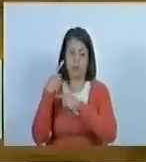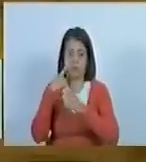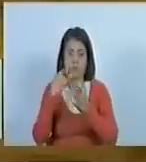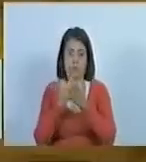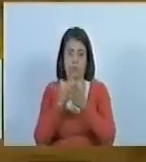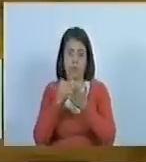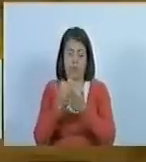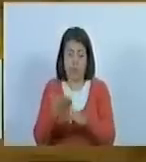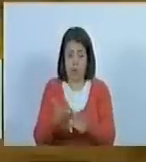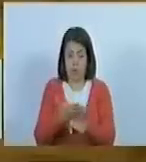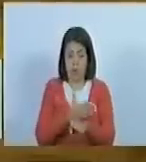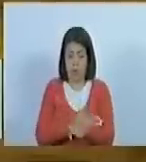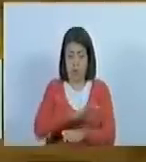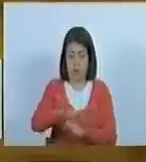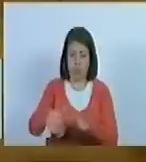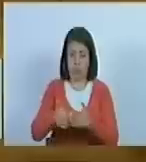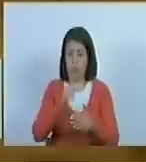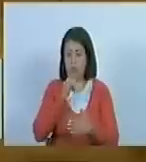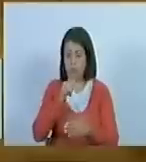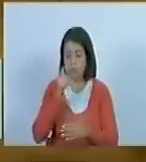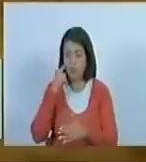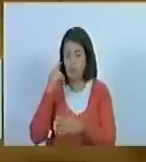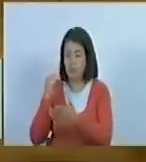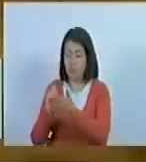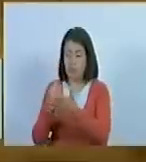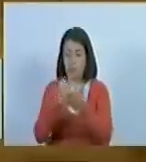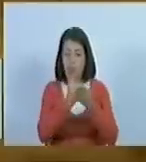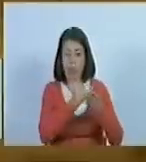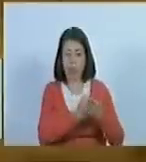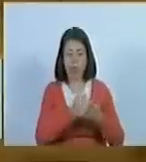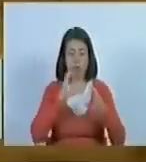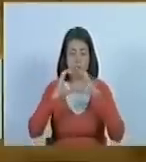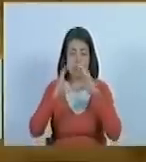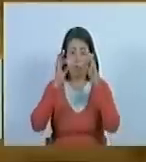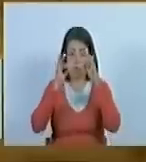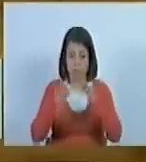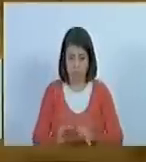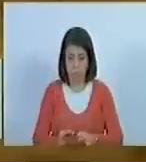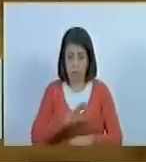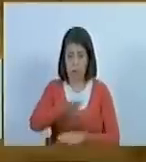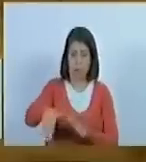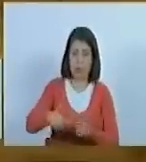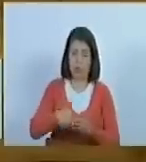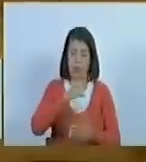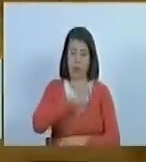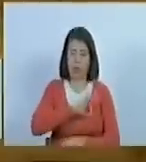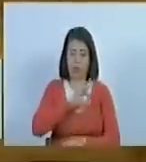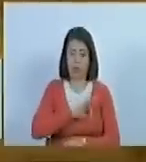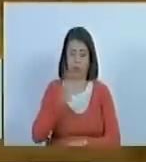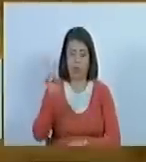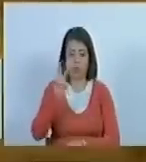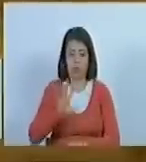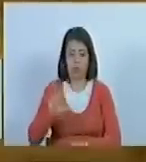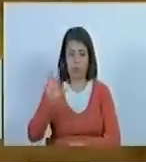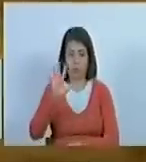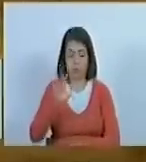verificando previamente todas las fuentes de información para comunicar oportunamente a la sociedad